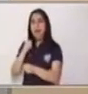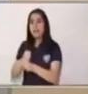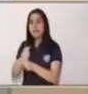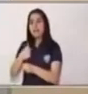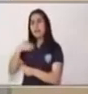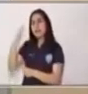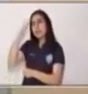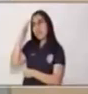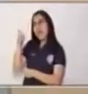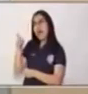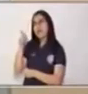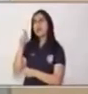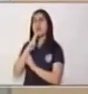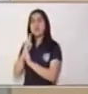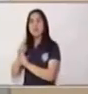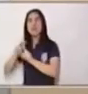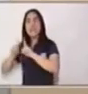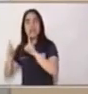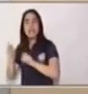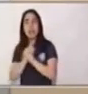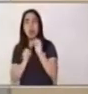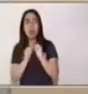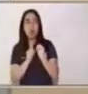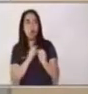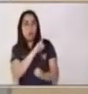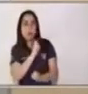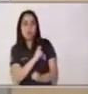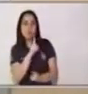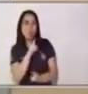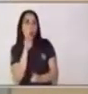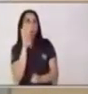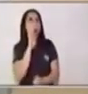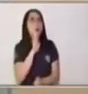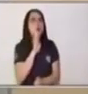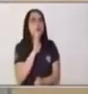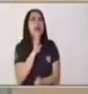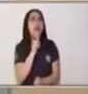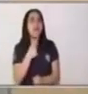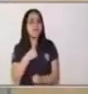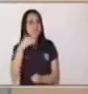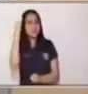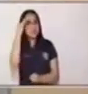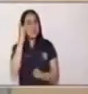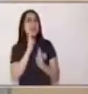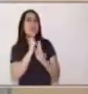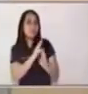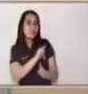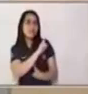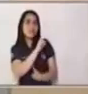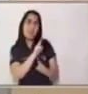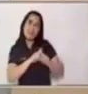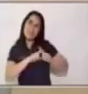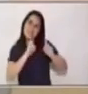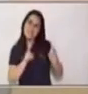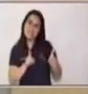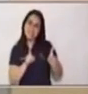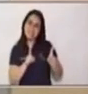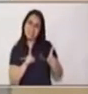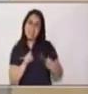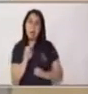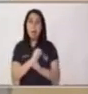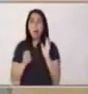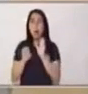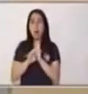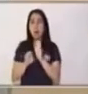Y también la cultura, la región o la comunidad y el idioma. También es muy